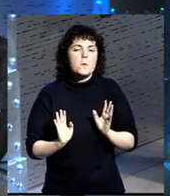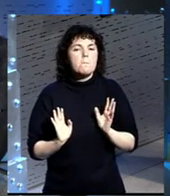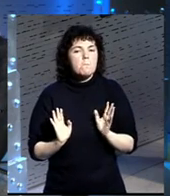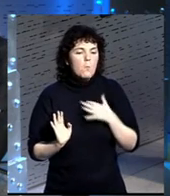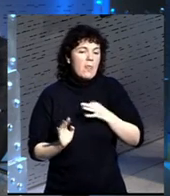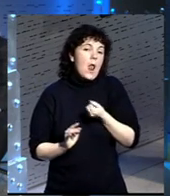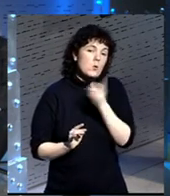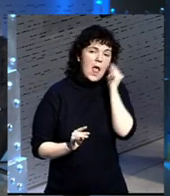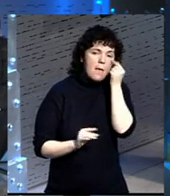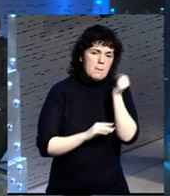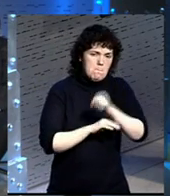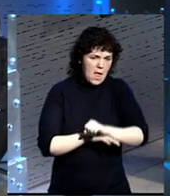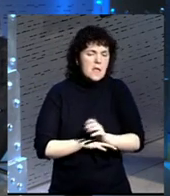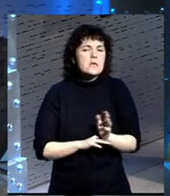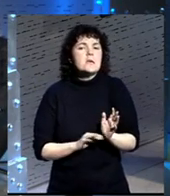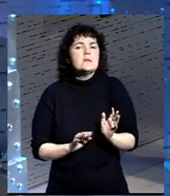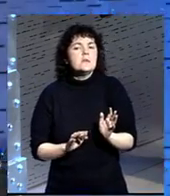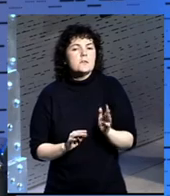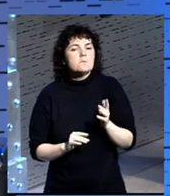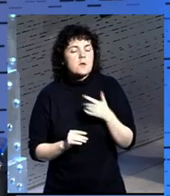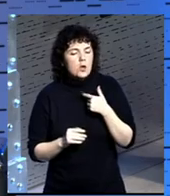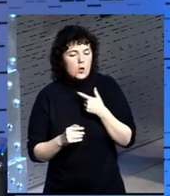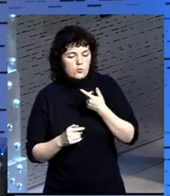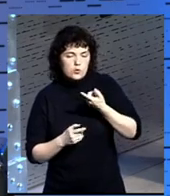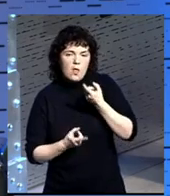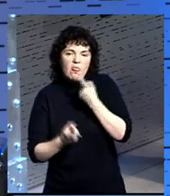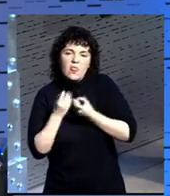es bastante considerable la utilización práctica que hacemos